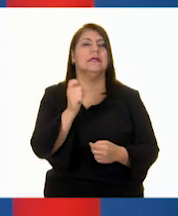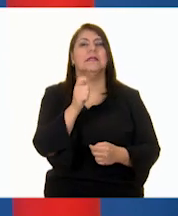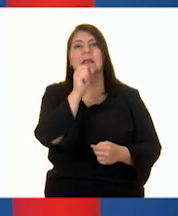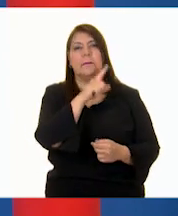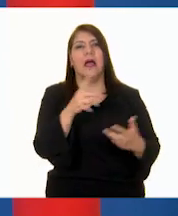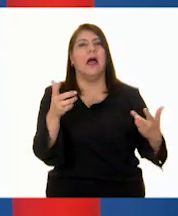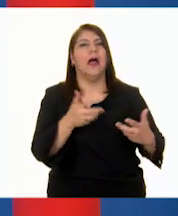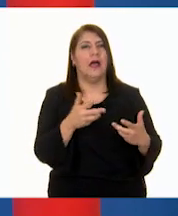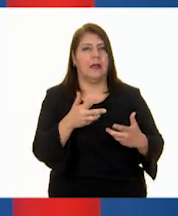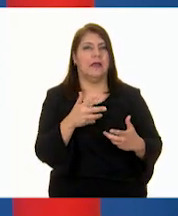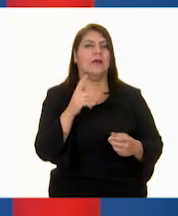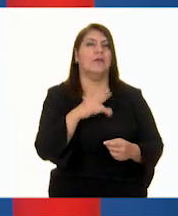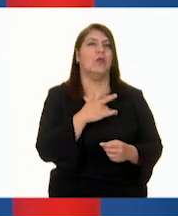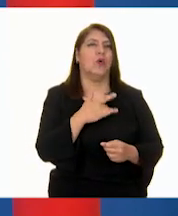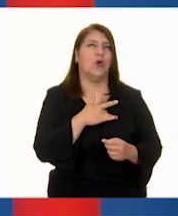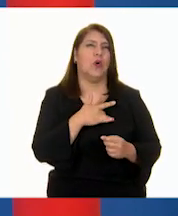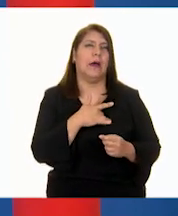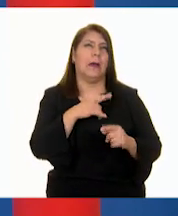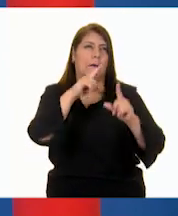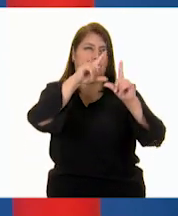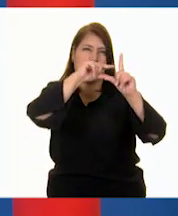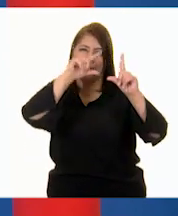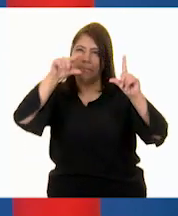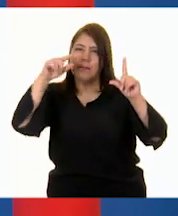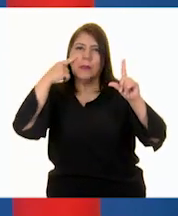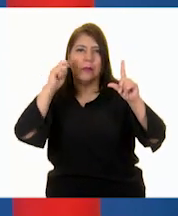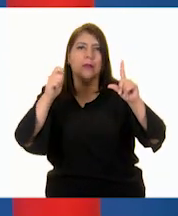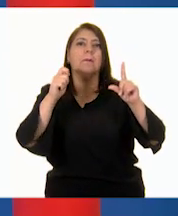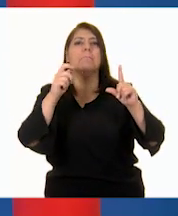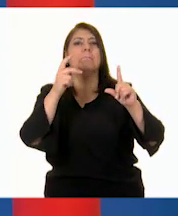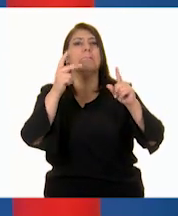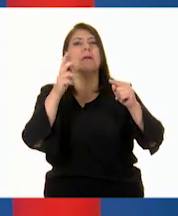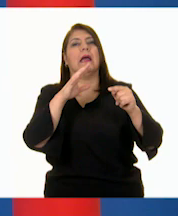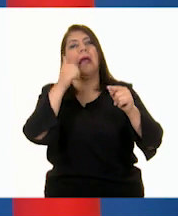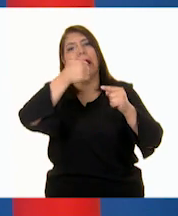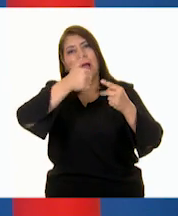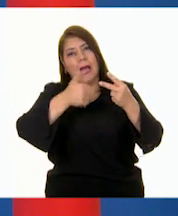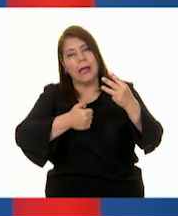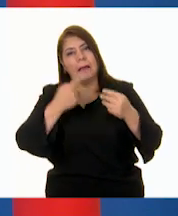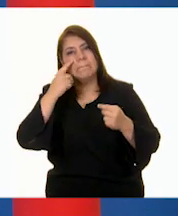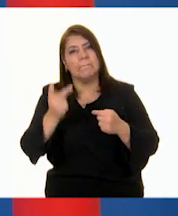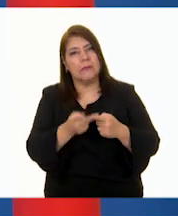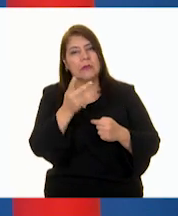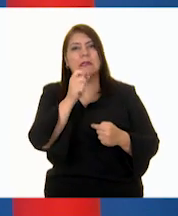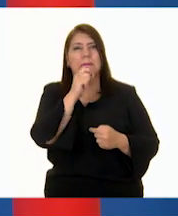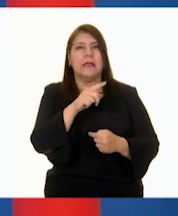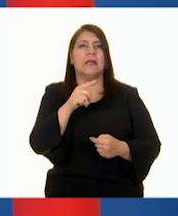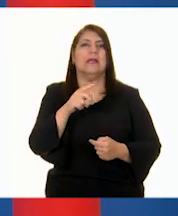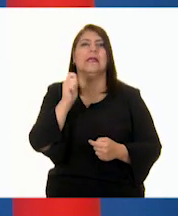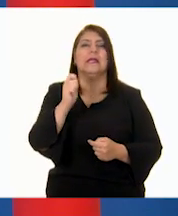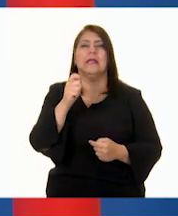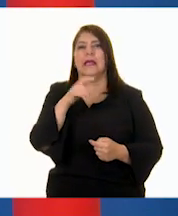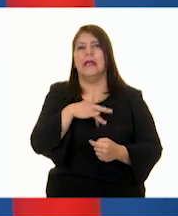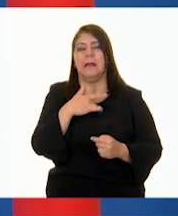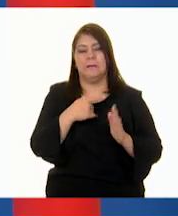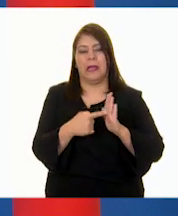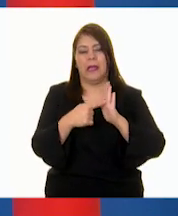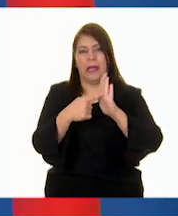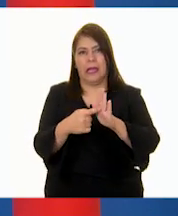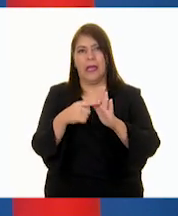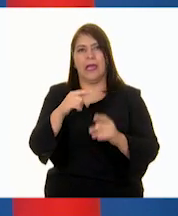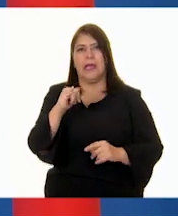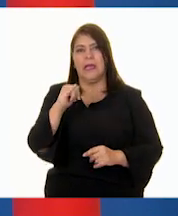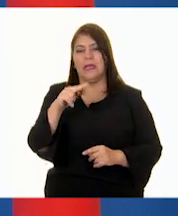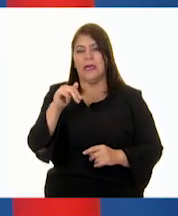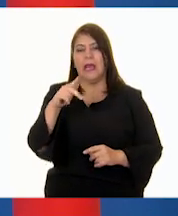gráfica por pregunta, más una breve explicación como en el reporte de NADIS 2010 para presentar nuestros resultados de una